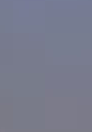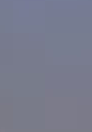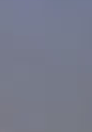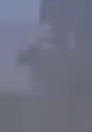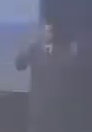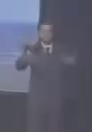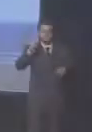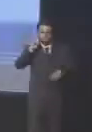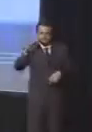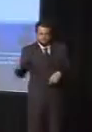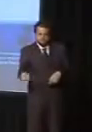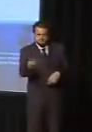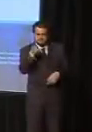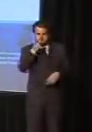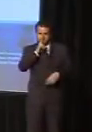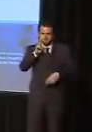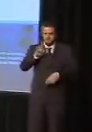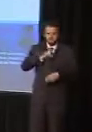gracias